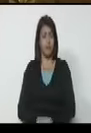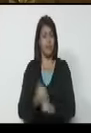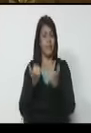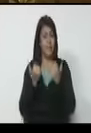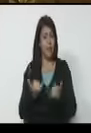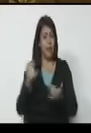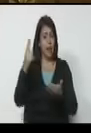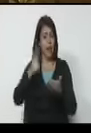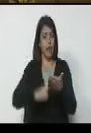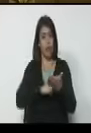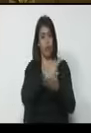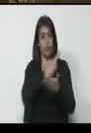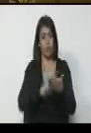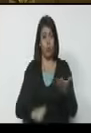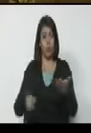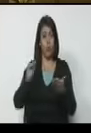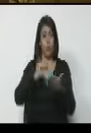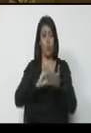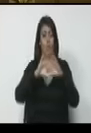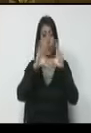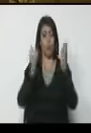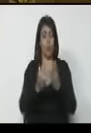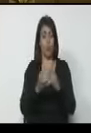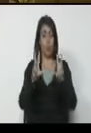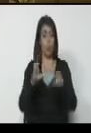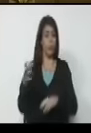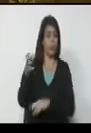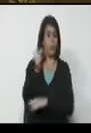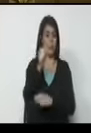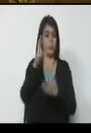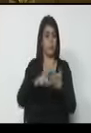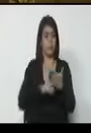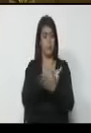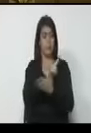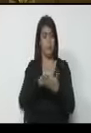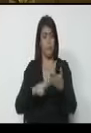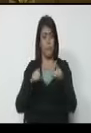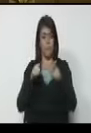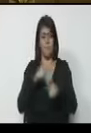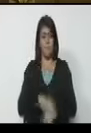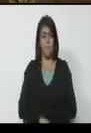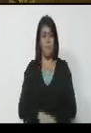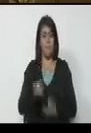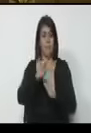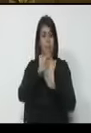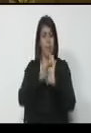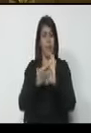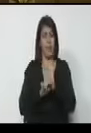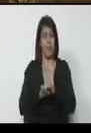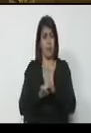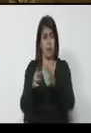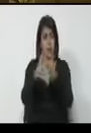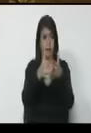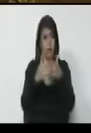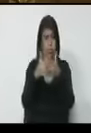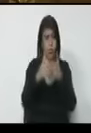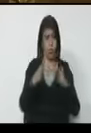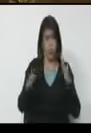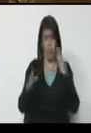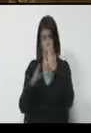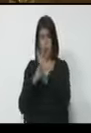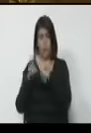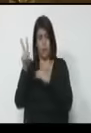prácticamente anular, y con este nuevo mundo naciente, hemos logrado anular prácticamente las medidas coercitivas, con todo y su